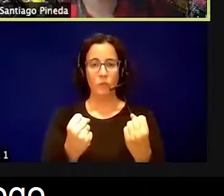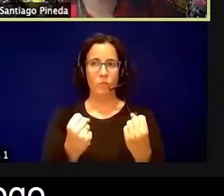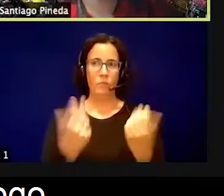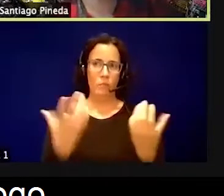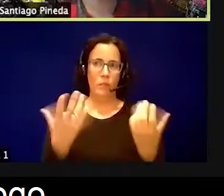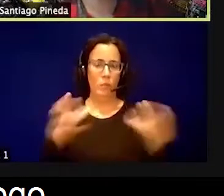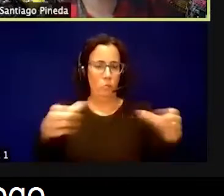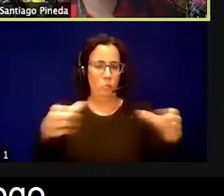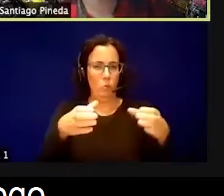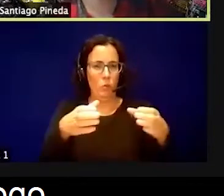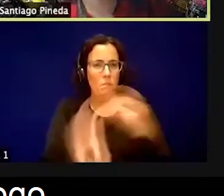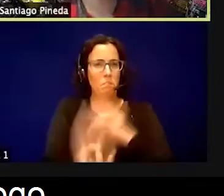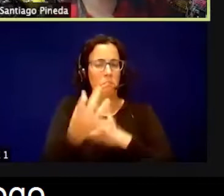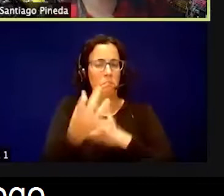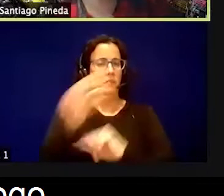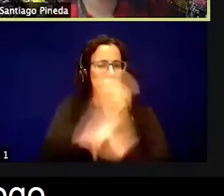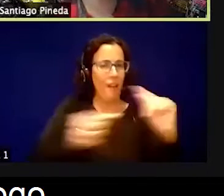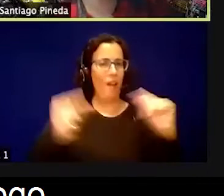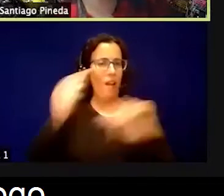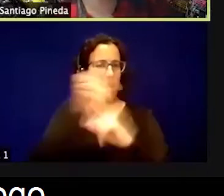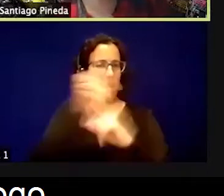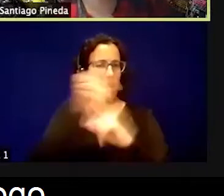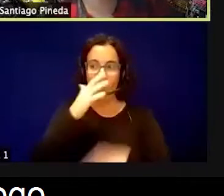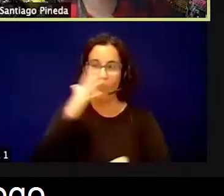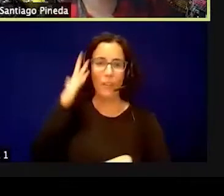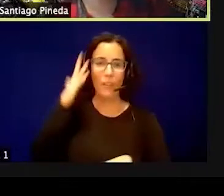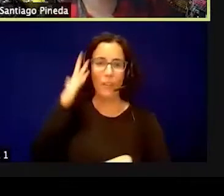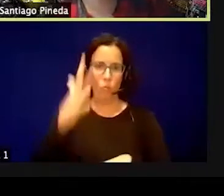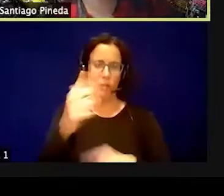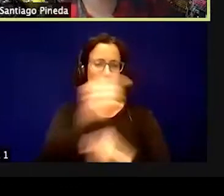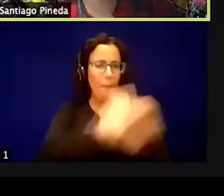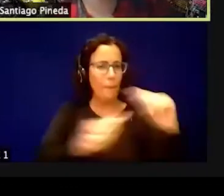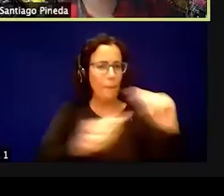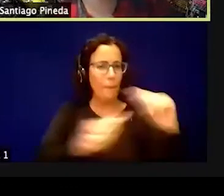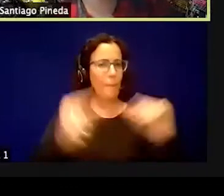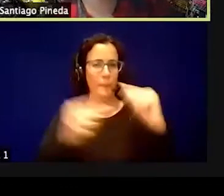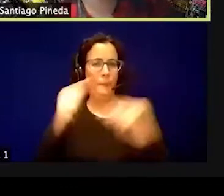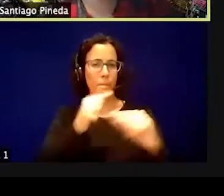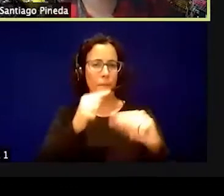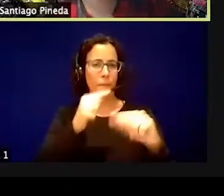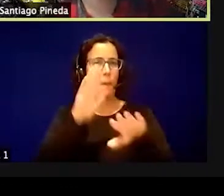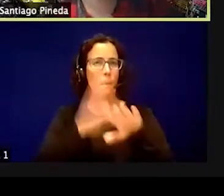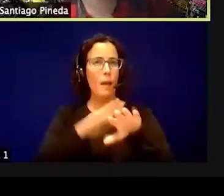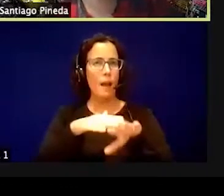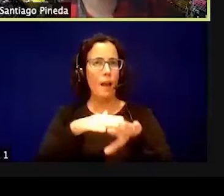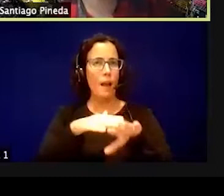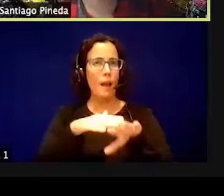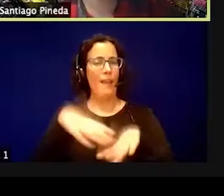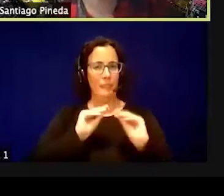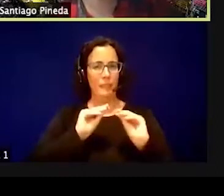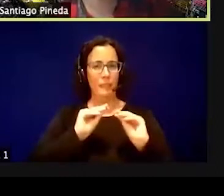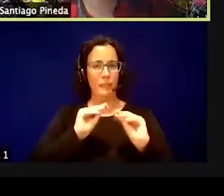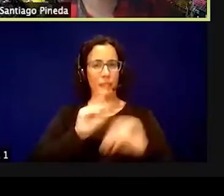un diálogo durante los últimos 5 años para realmente entender y apoyar